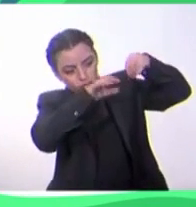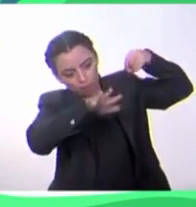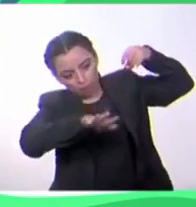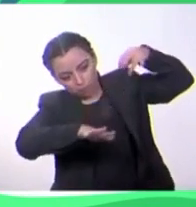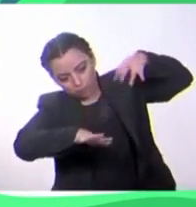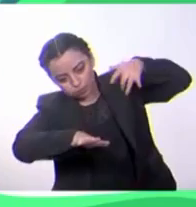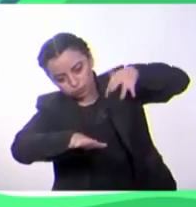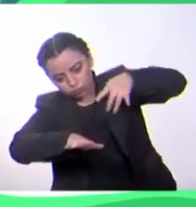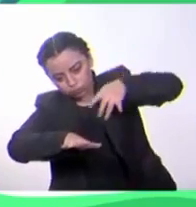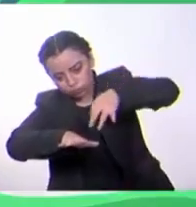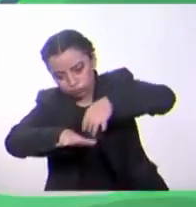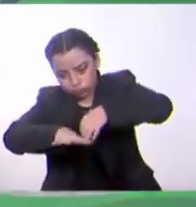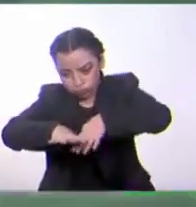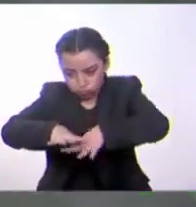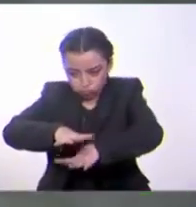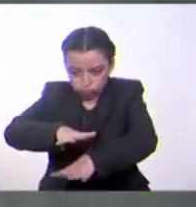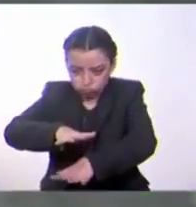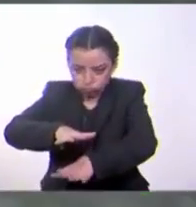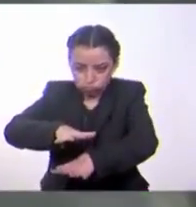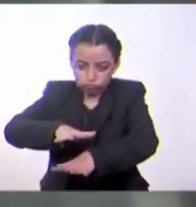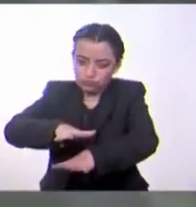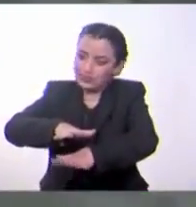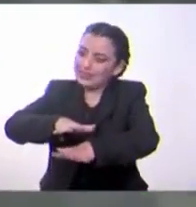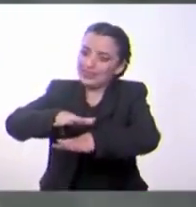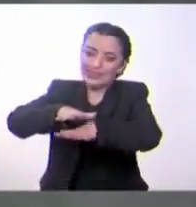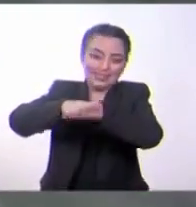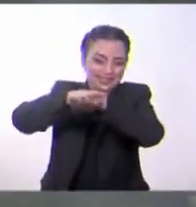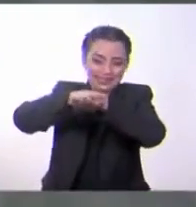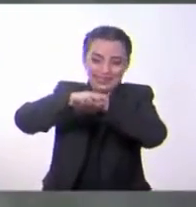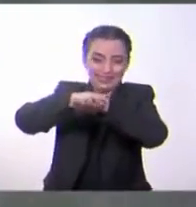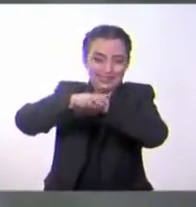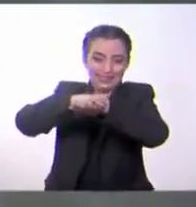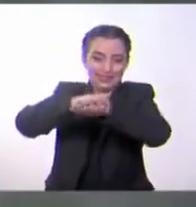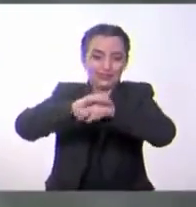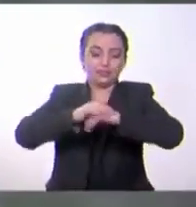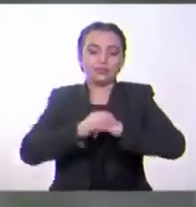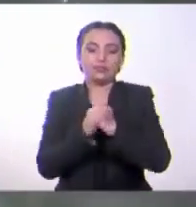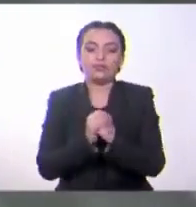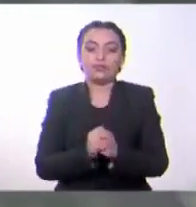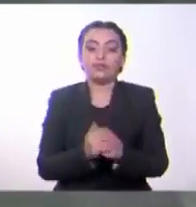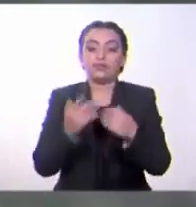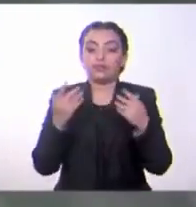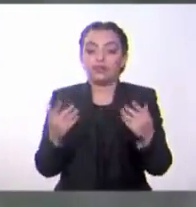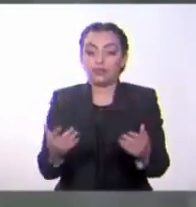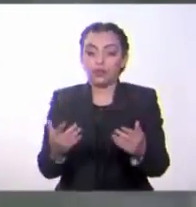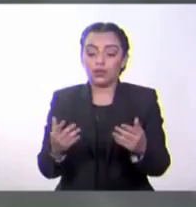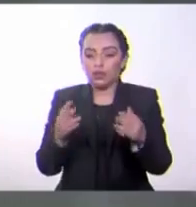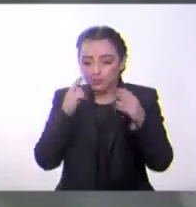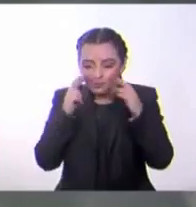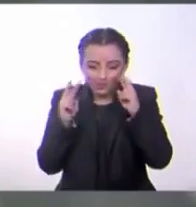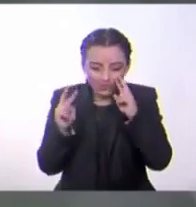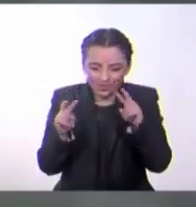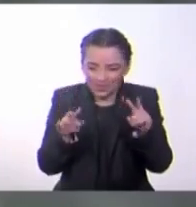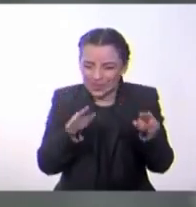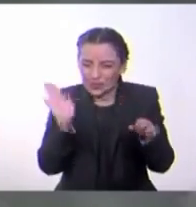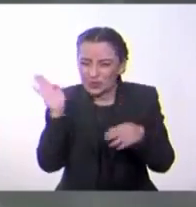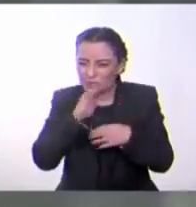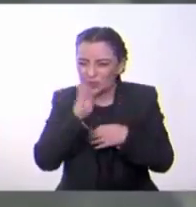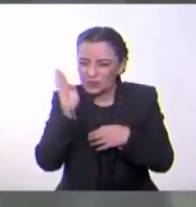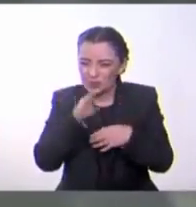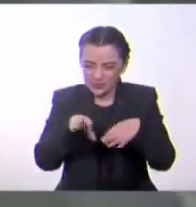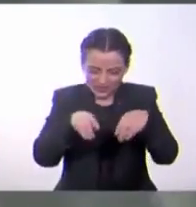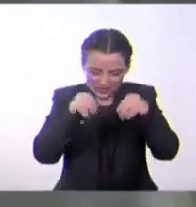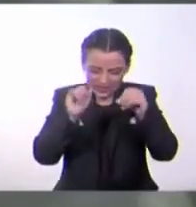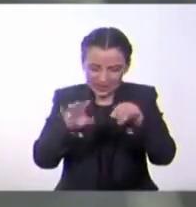ecosistemas acuáticos, especialmente la penetración de luz por la turbidez y el balance de los nutrientes.